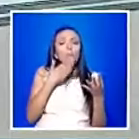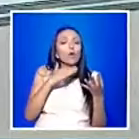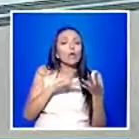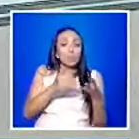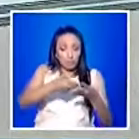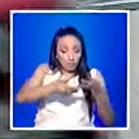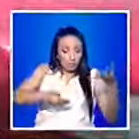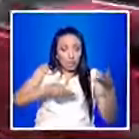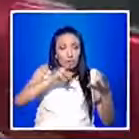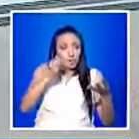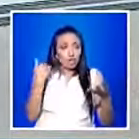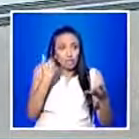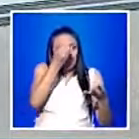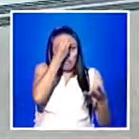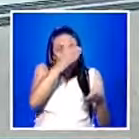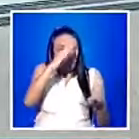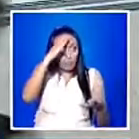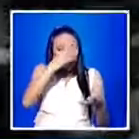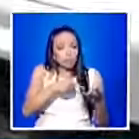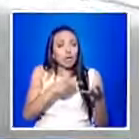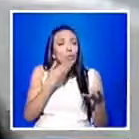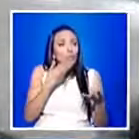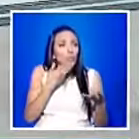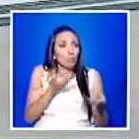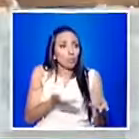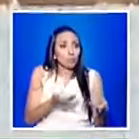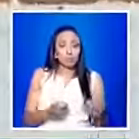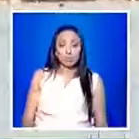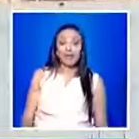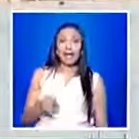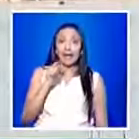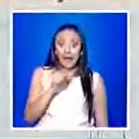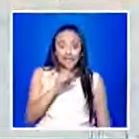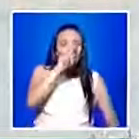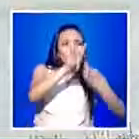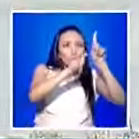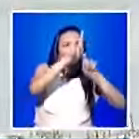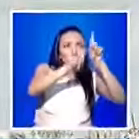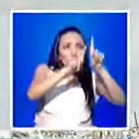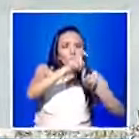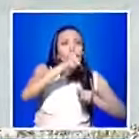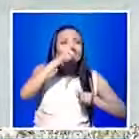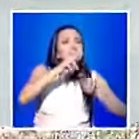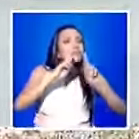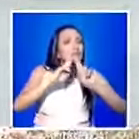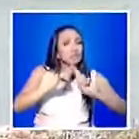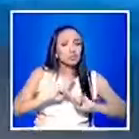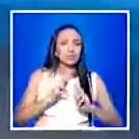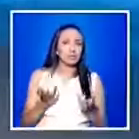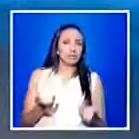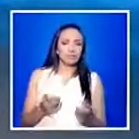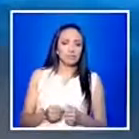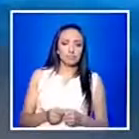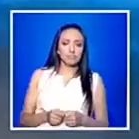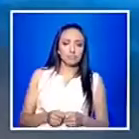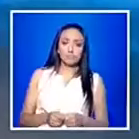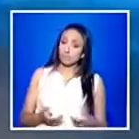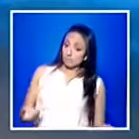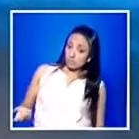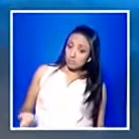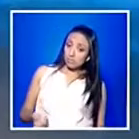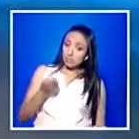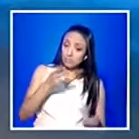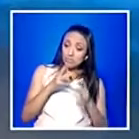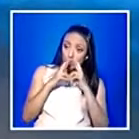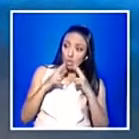no se cuente con un parte de incidentes? Son algunas de las interrogantes que la ciudadanía busca respuestas. Y esperamos esas respuestas